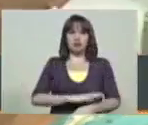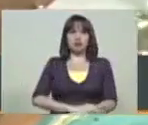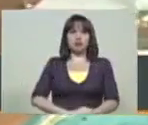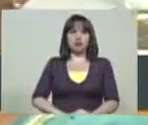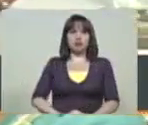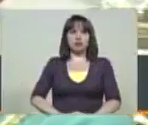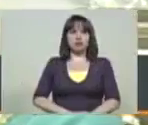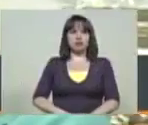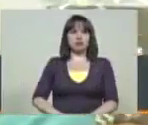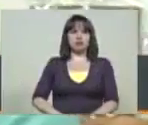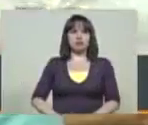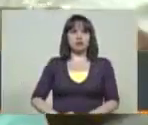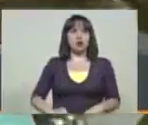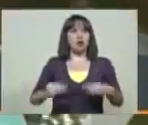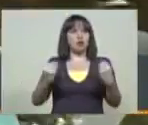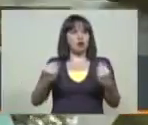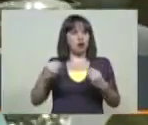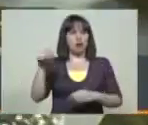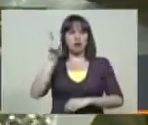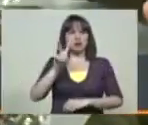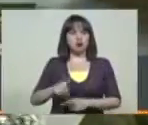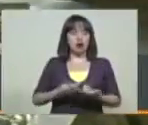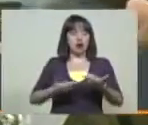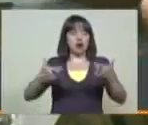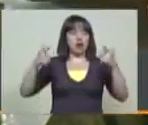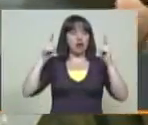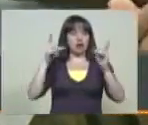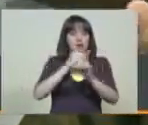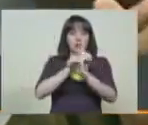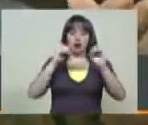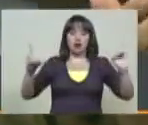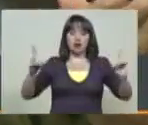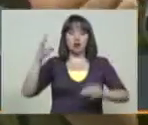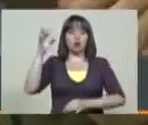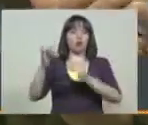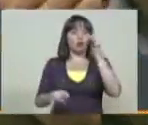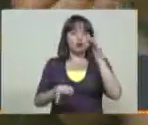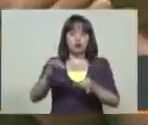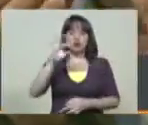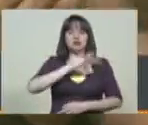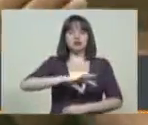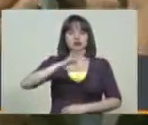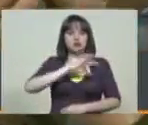libre profundamente democrática y de justicia social